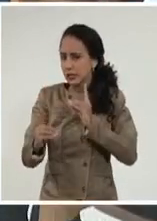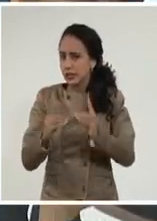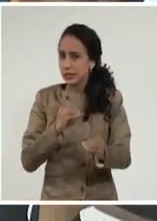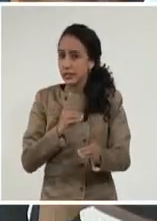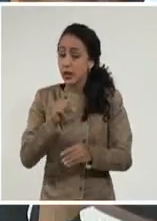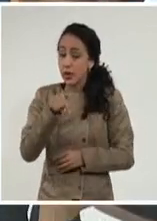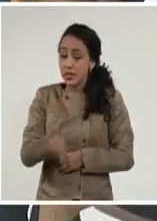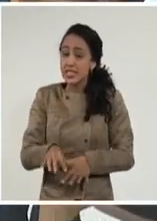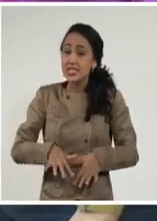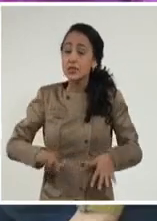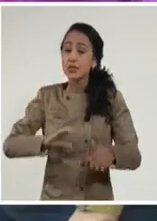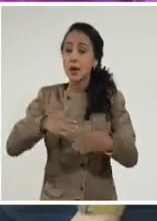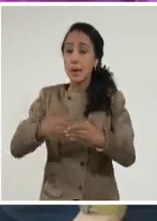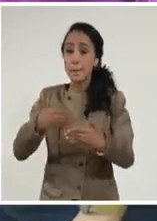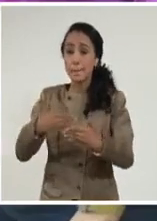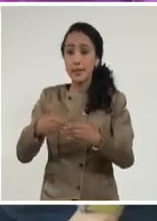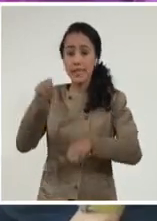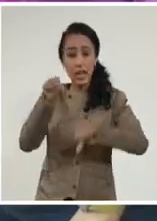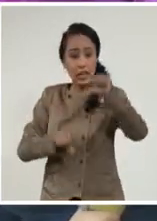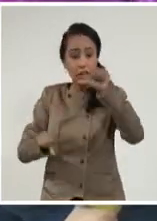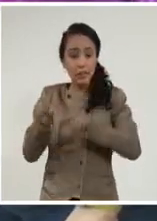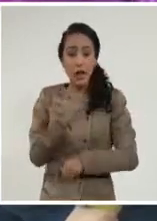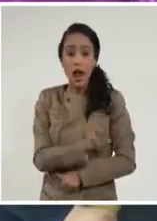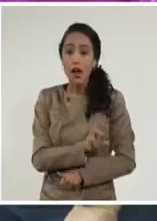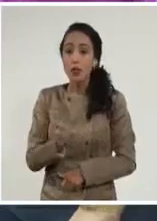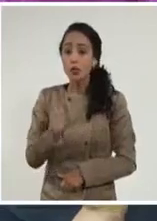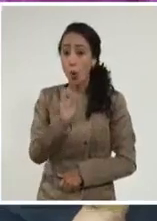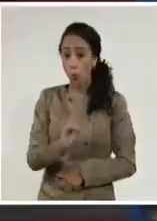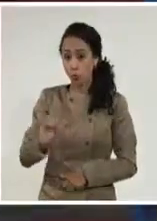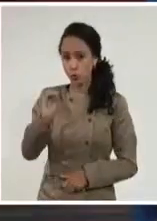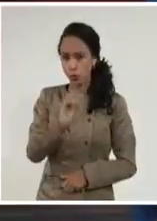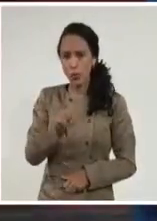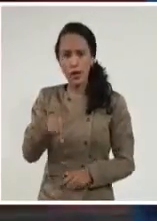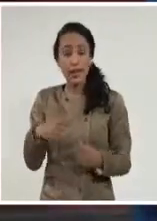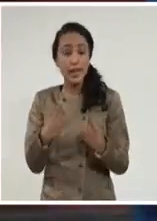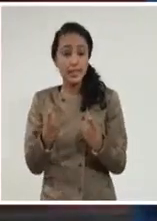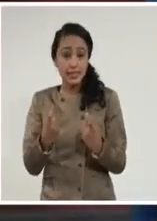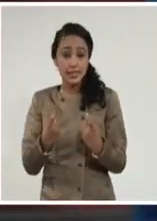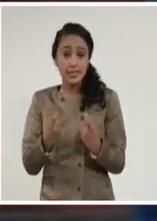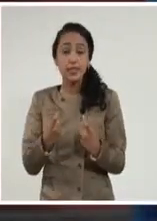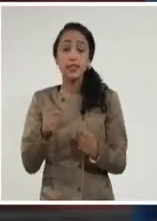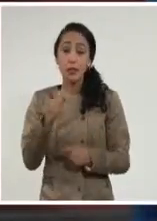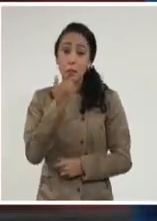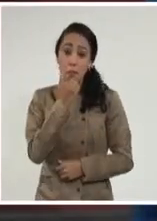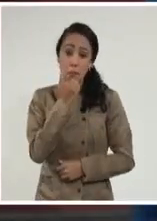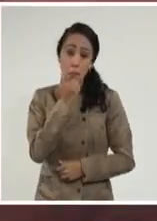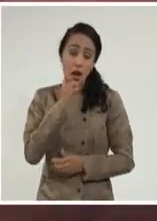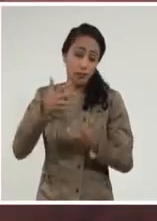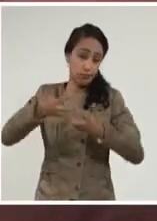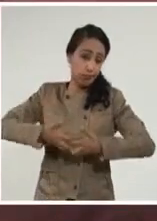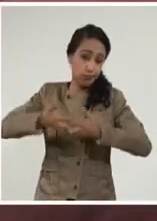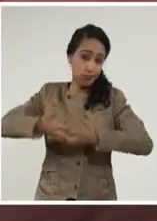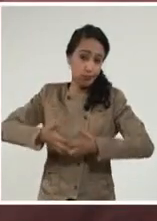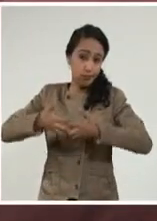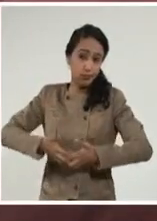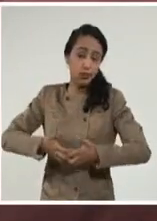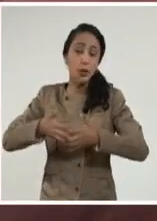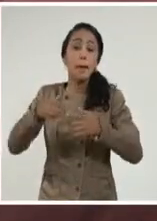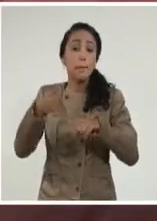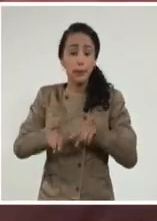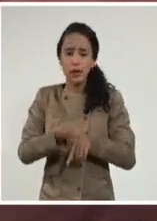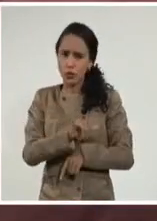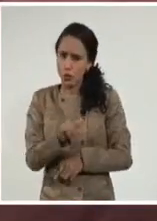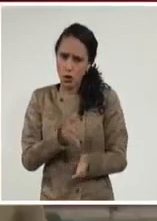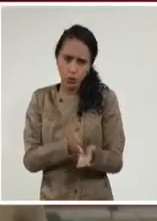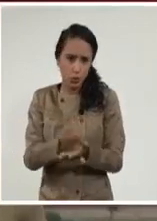sobre la situación de la empresa química Revolución de Octubre, donde se necesitan restablecer capacidades productivas sin descuidar gestiones